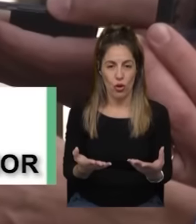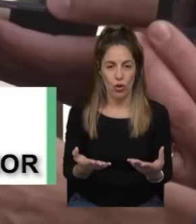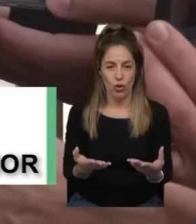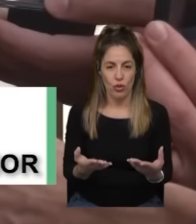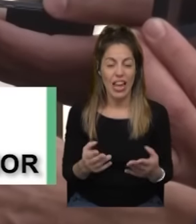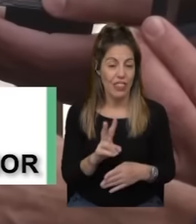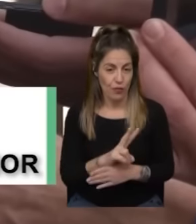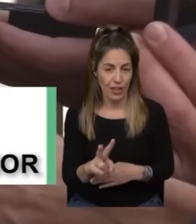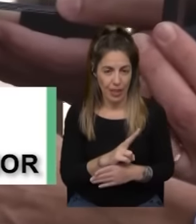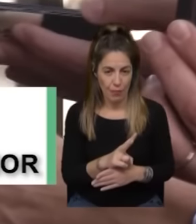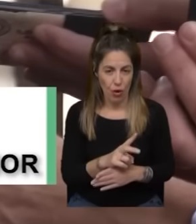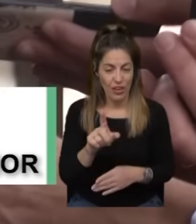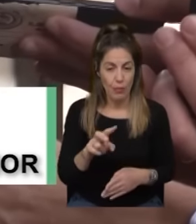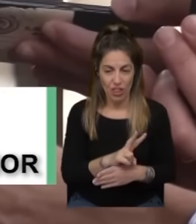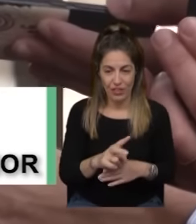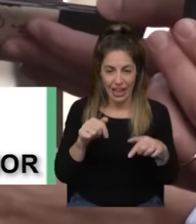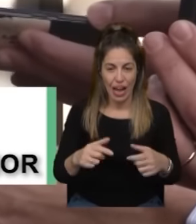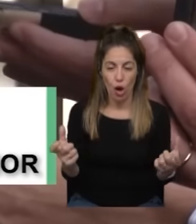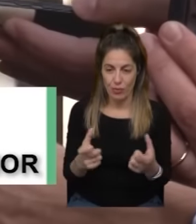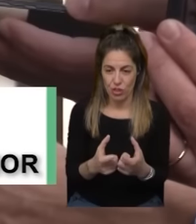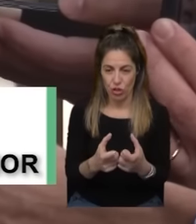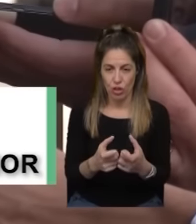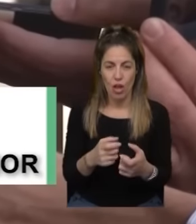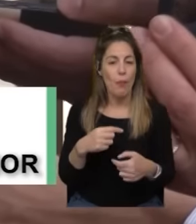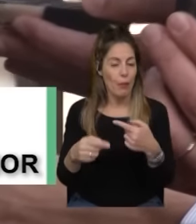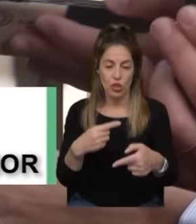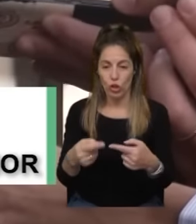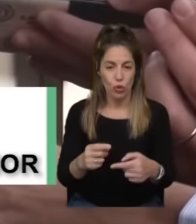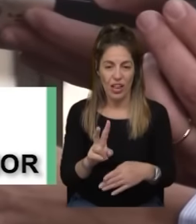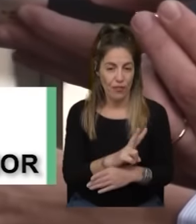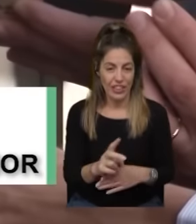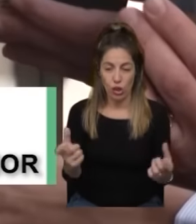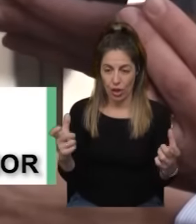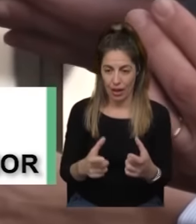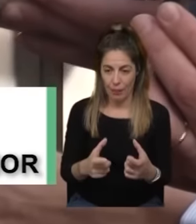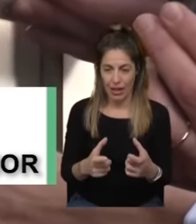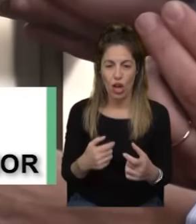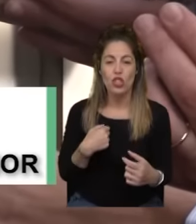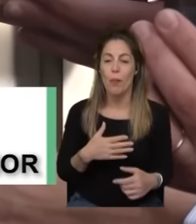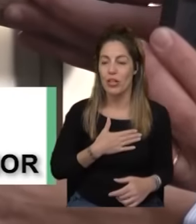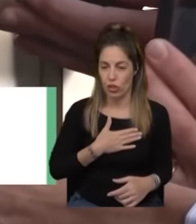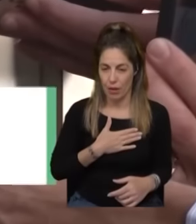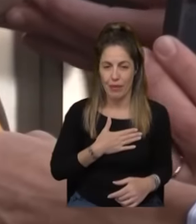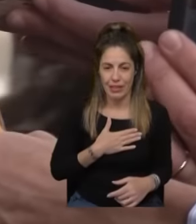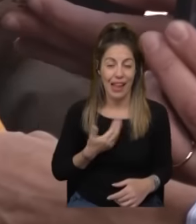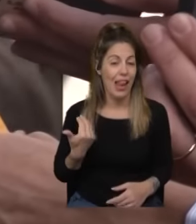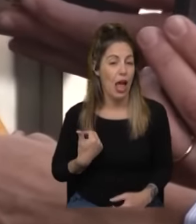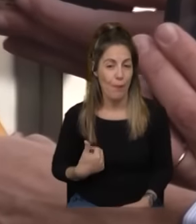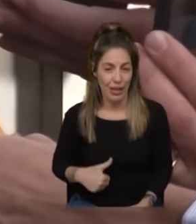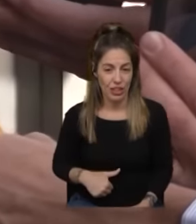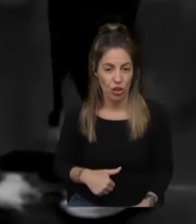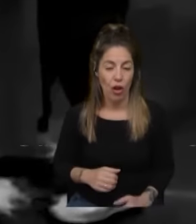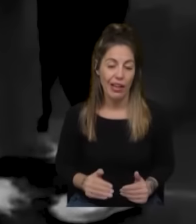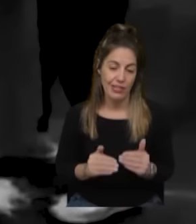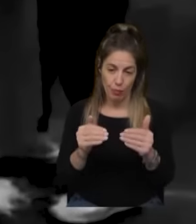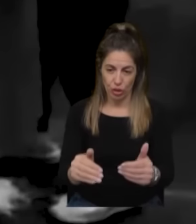la defendemos, la venimos a defender acá en comisión, la vamos a seguir defendiendo en la Cámara. Yo personalmente lamento que se